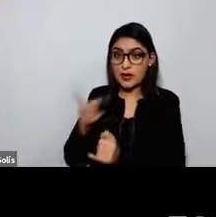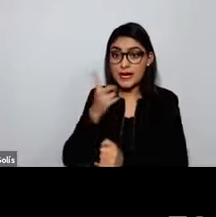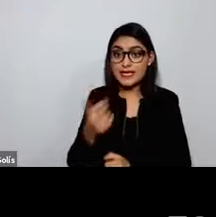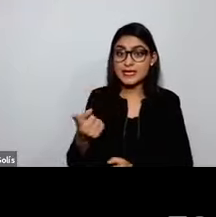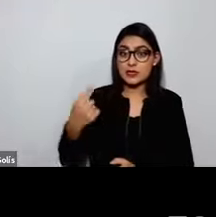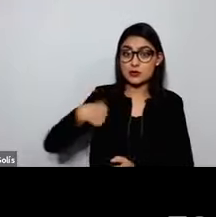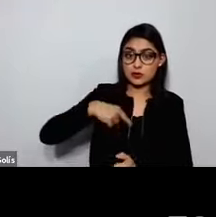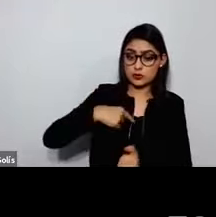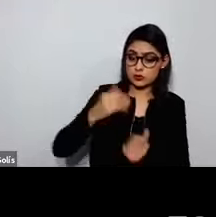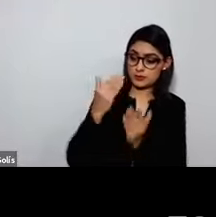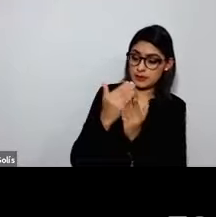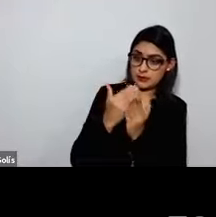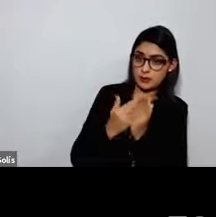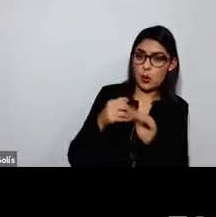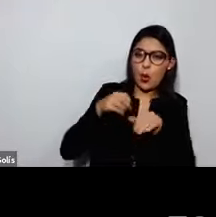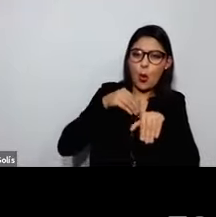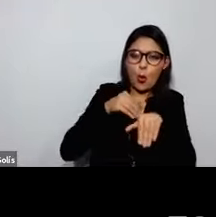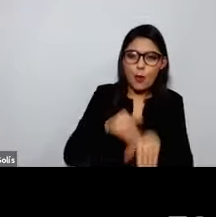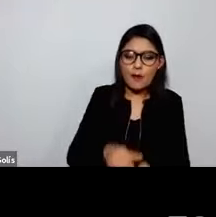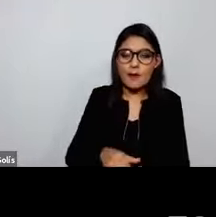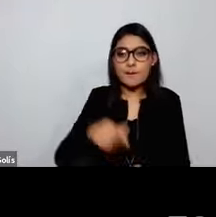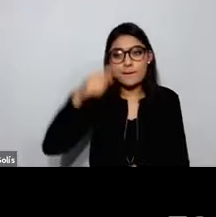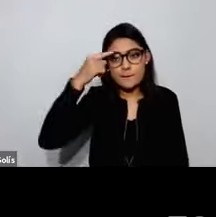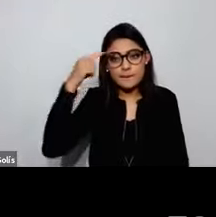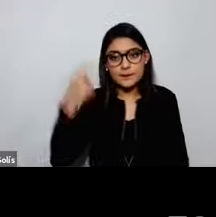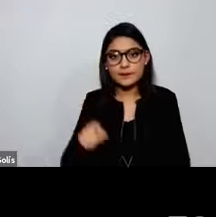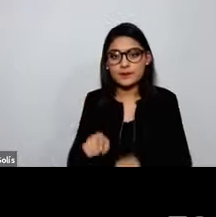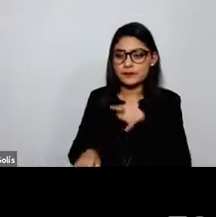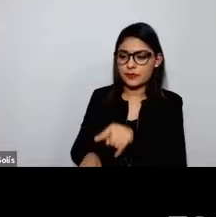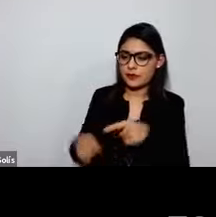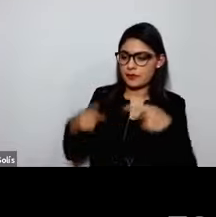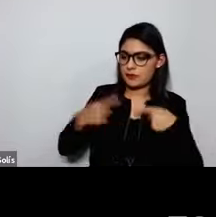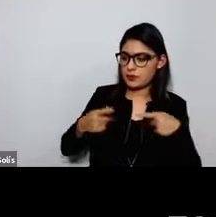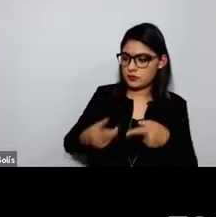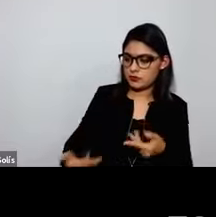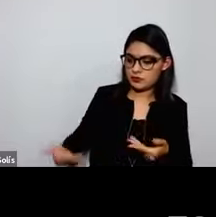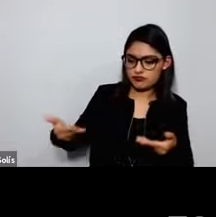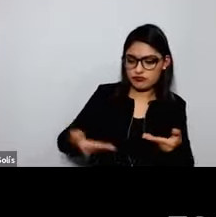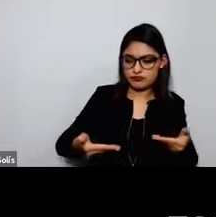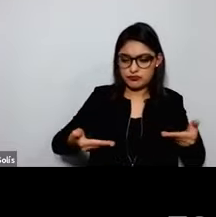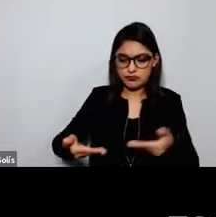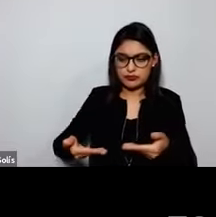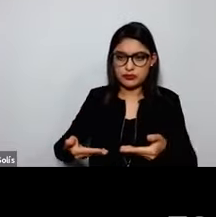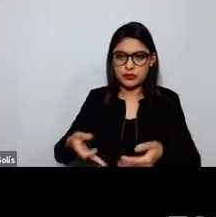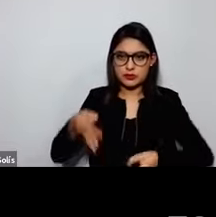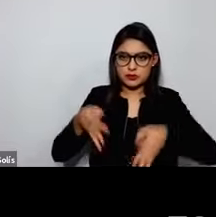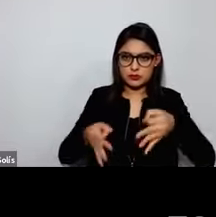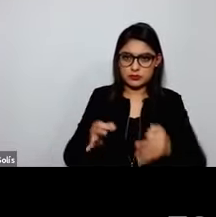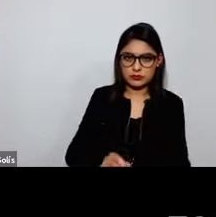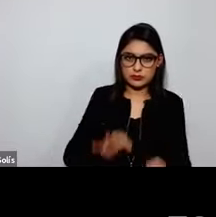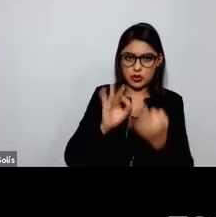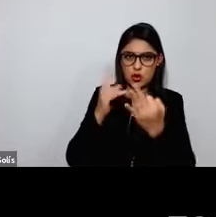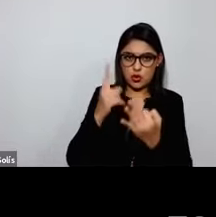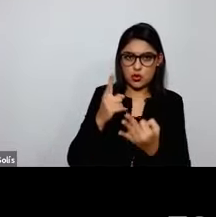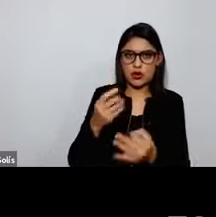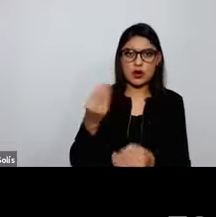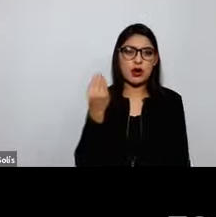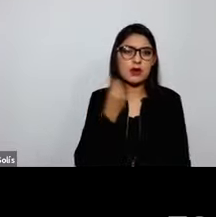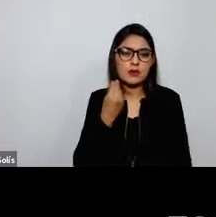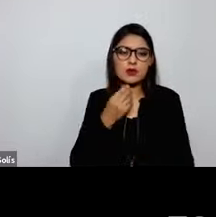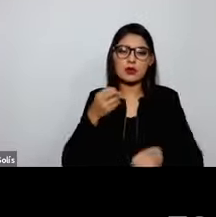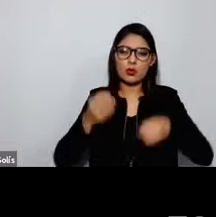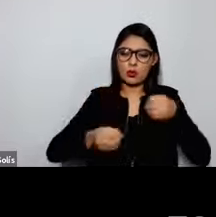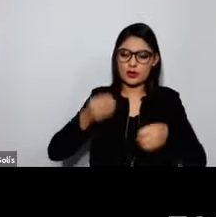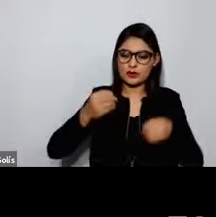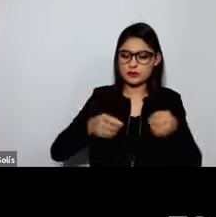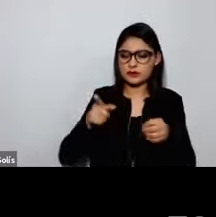que aplicamos para darle la solución a las partes que acuden a un tercero imparcial, buscando precisamente